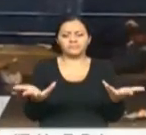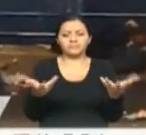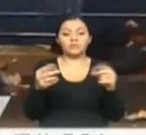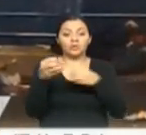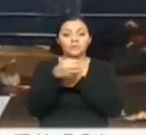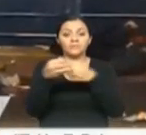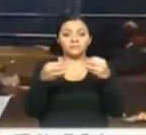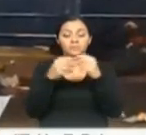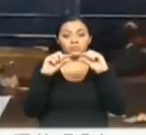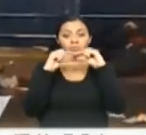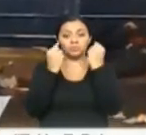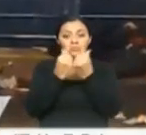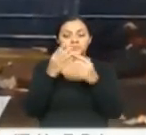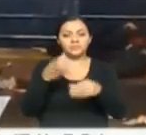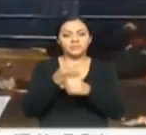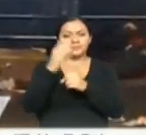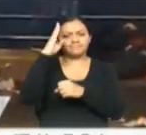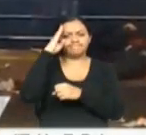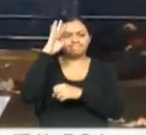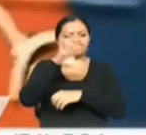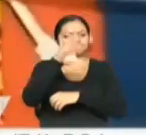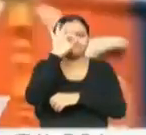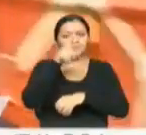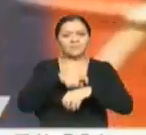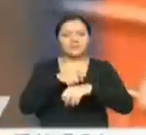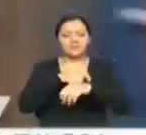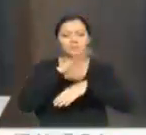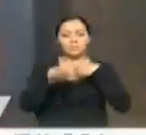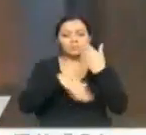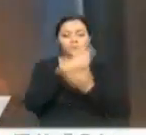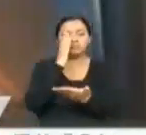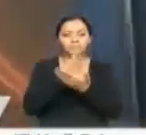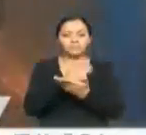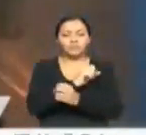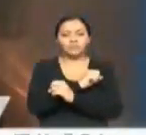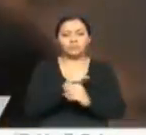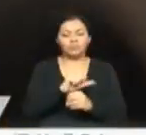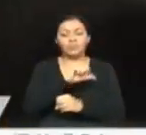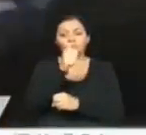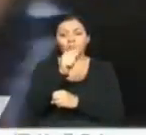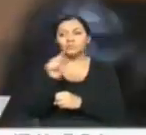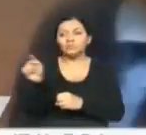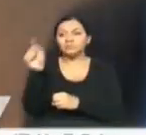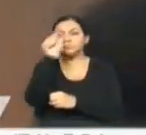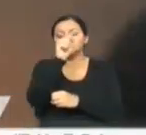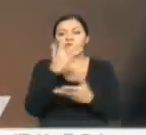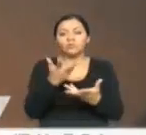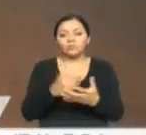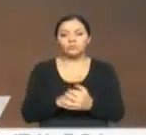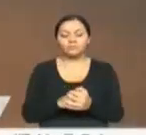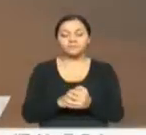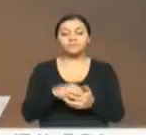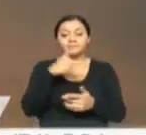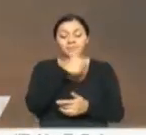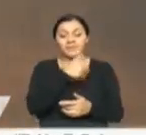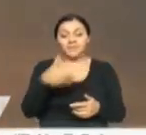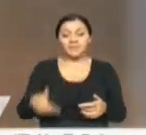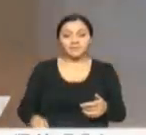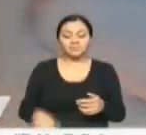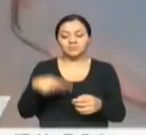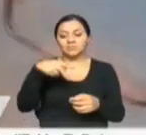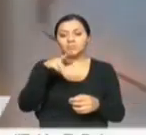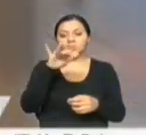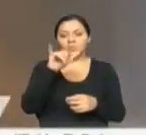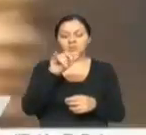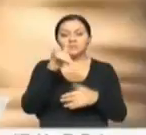de seguridad informaron que detectaron a tiempo y neutralizaron una bomba casera en otro punto de la red. El presidente Vladimir Putin